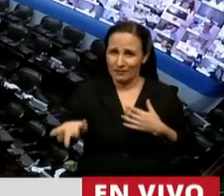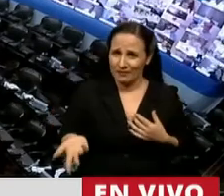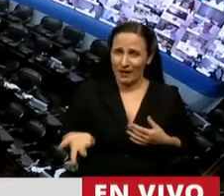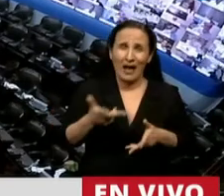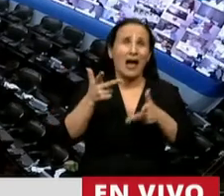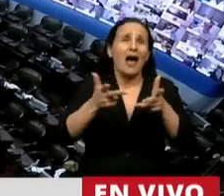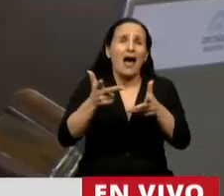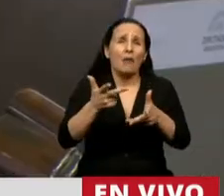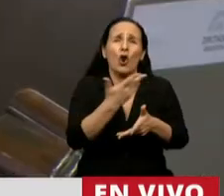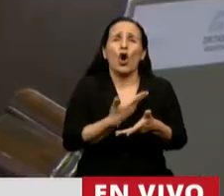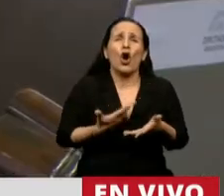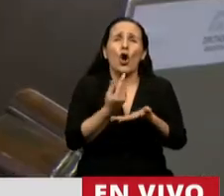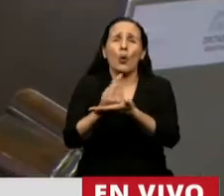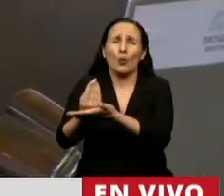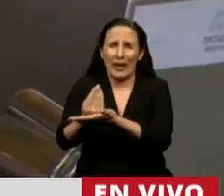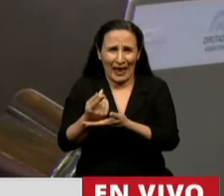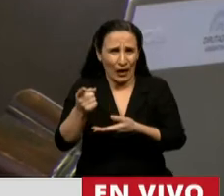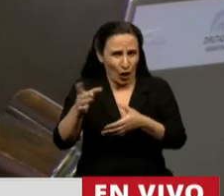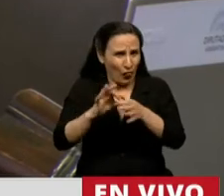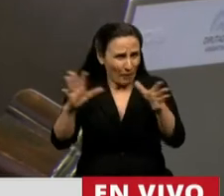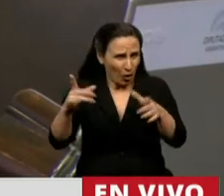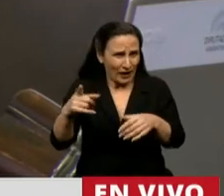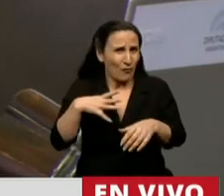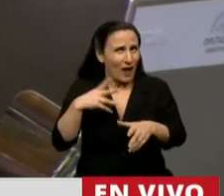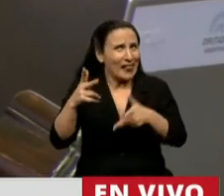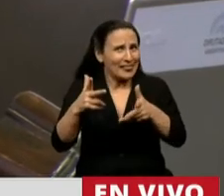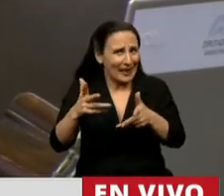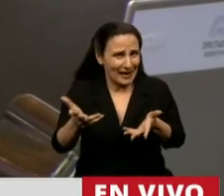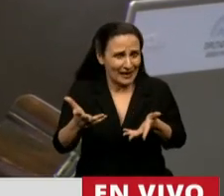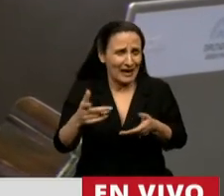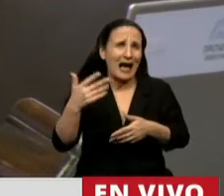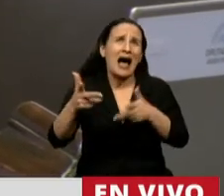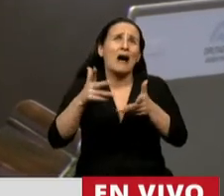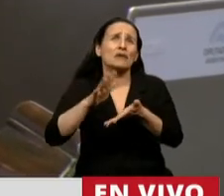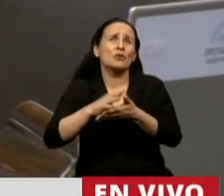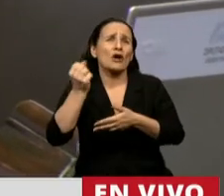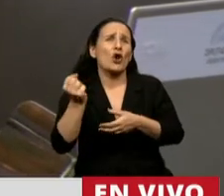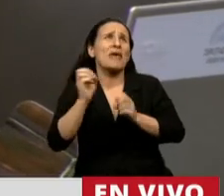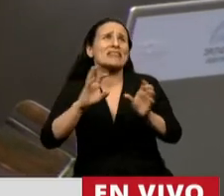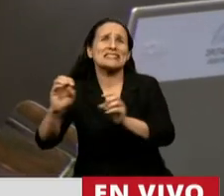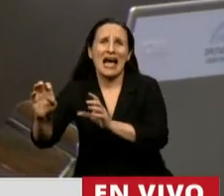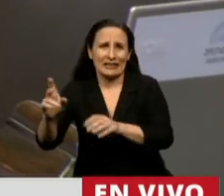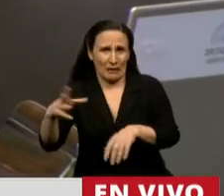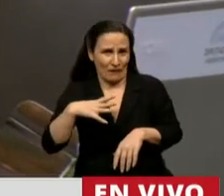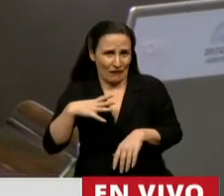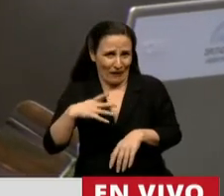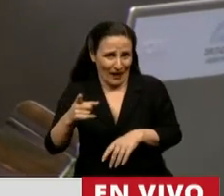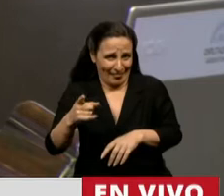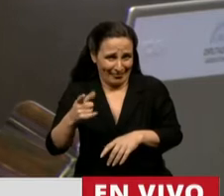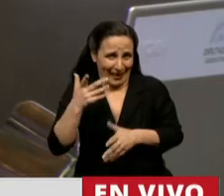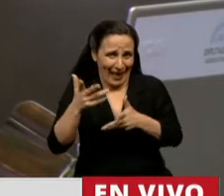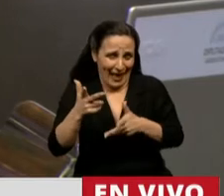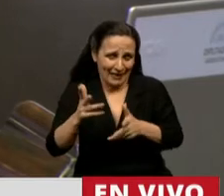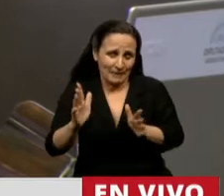gobiernos y saltó a algunos otros, de orden democrático también, para hablar de los desastres económicos de la Argentina. Pero